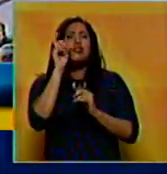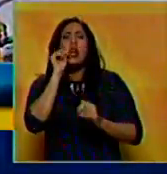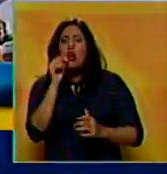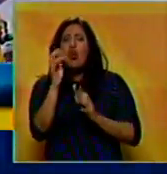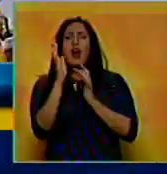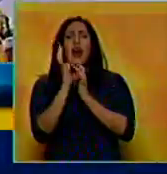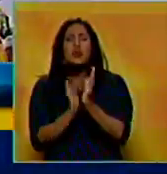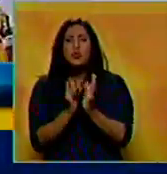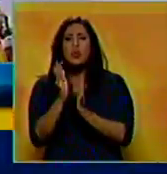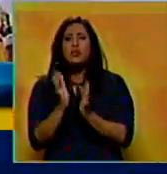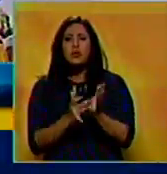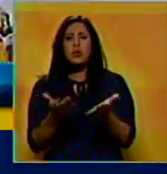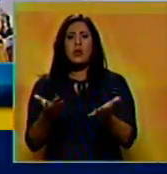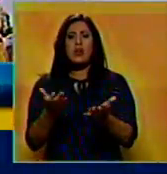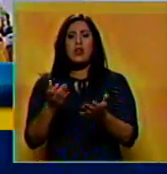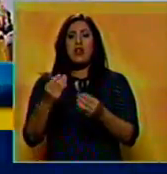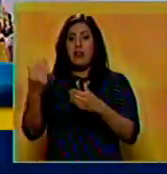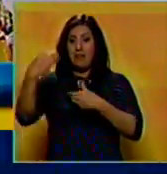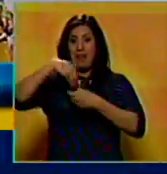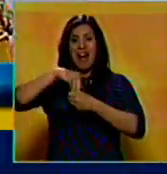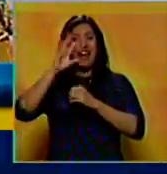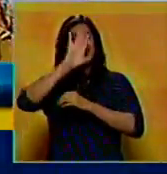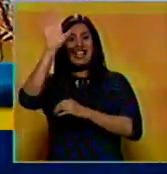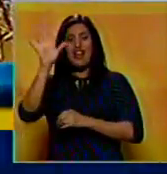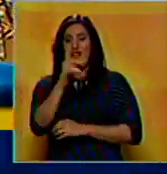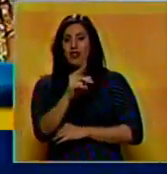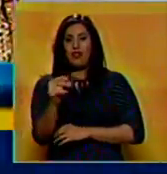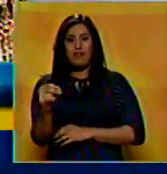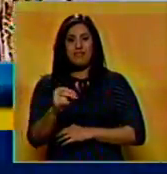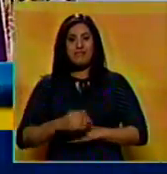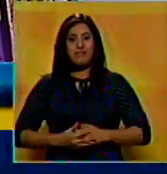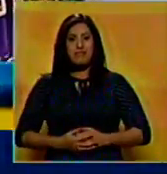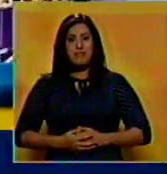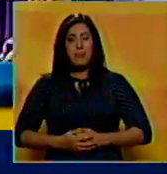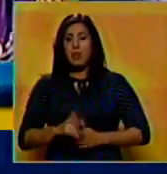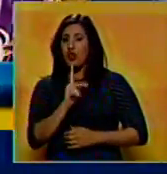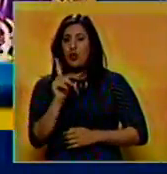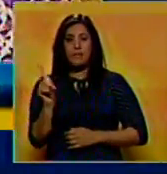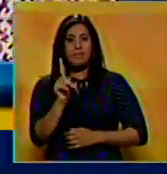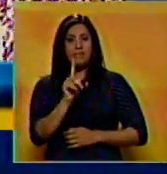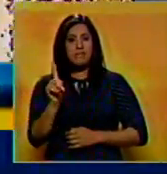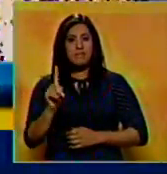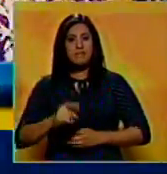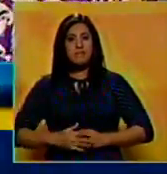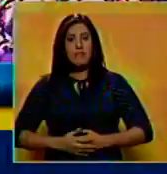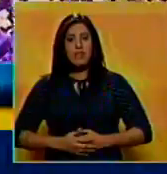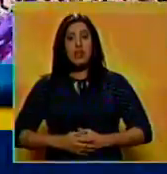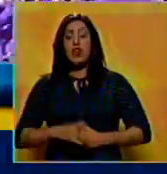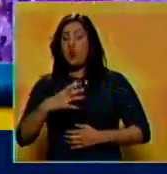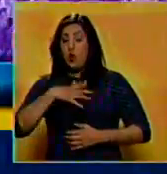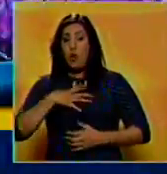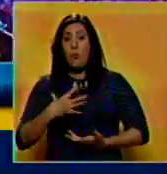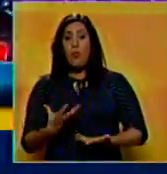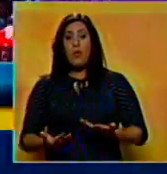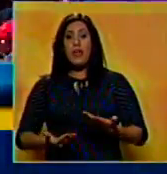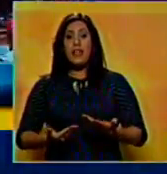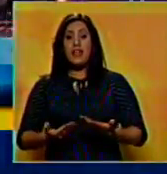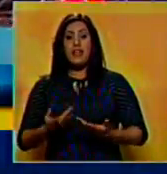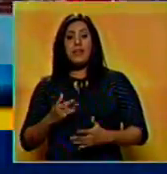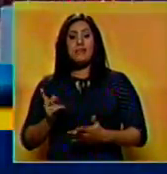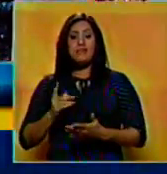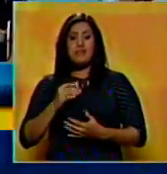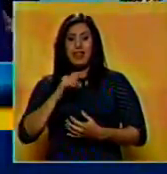Señor, entrará en el reino de los cielos. No, uno puede